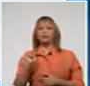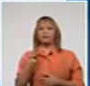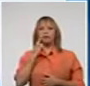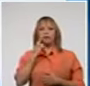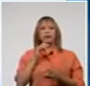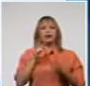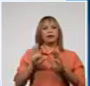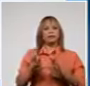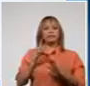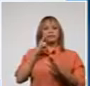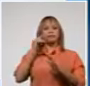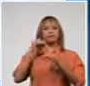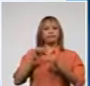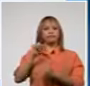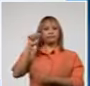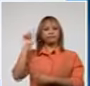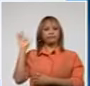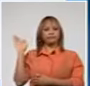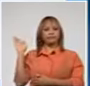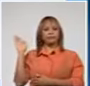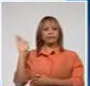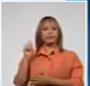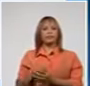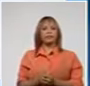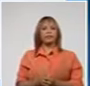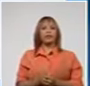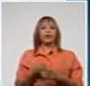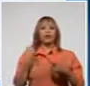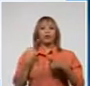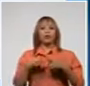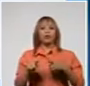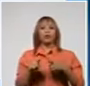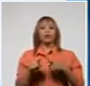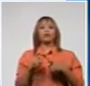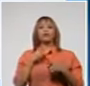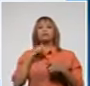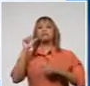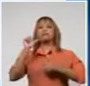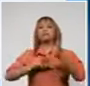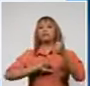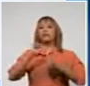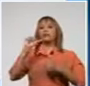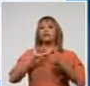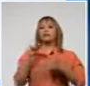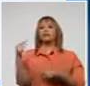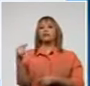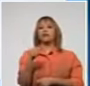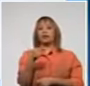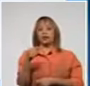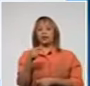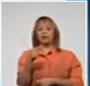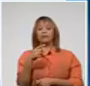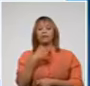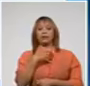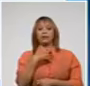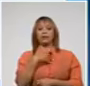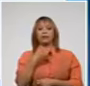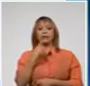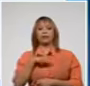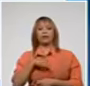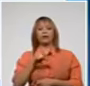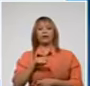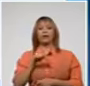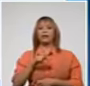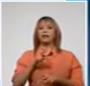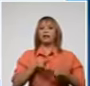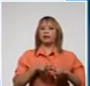en esta gráfica porque evidencia otro de los comportamientos negativos que estamos evidenciando ahora mismo en la capital,